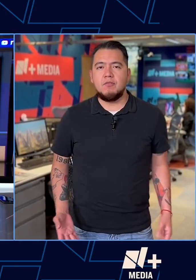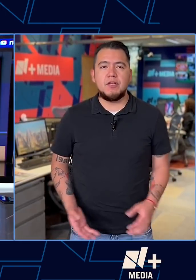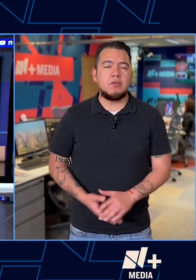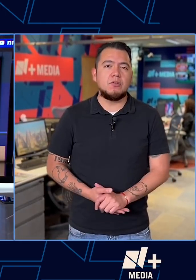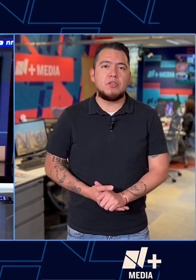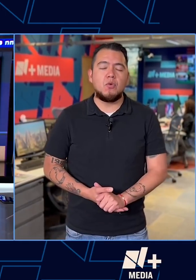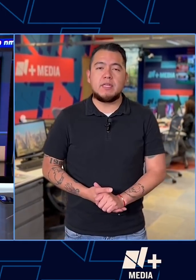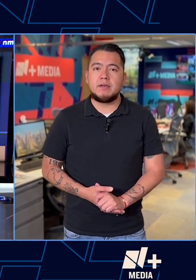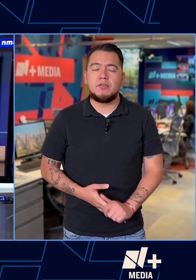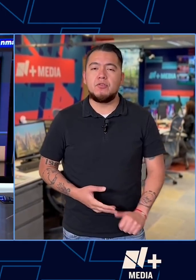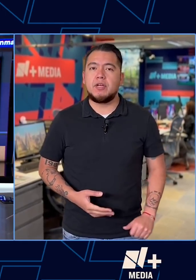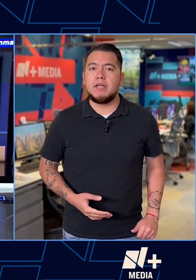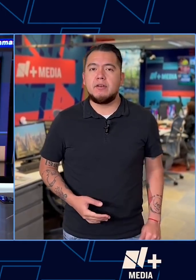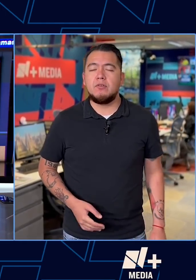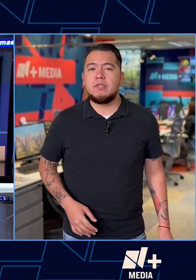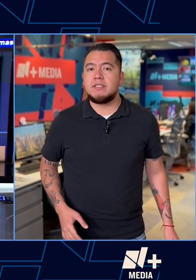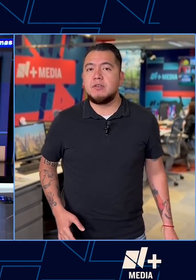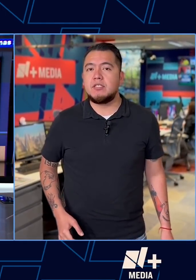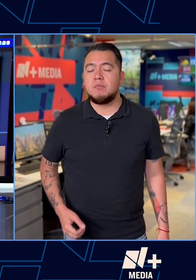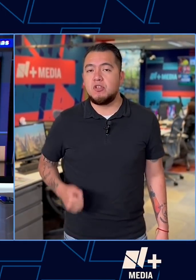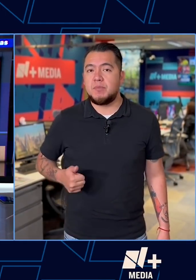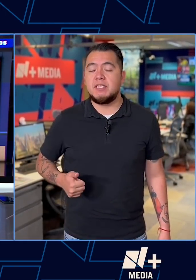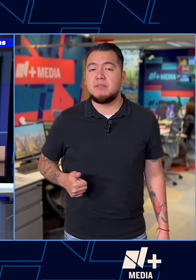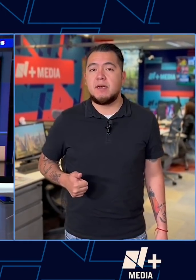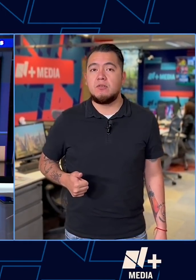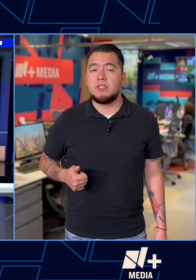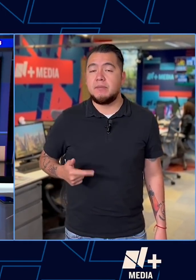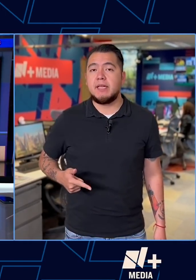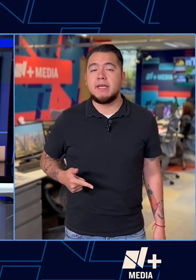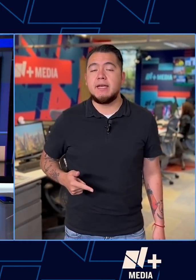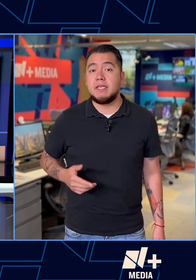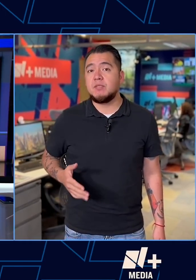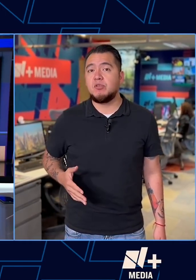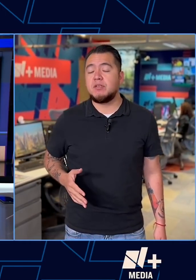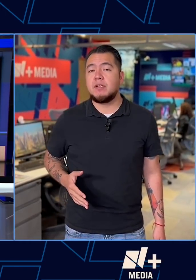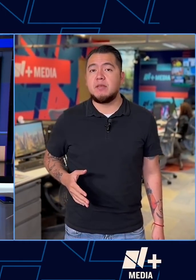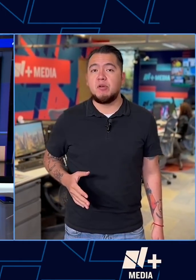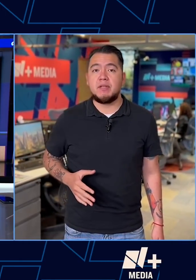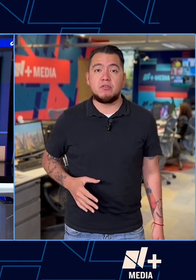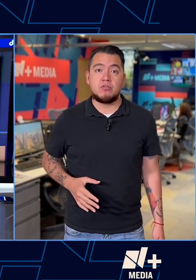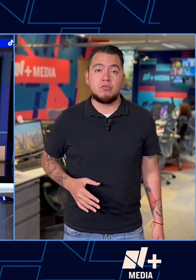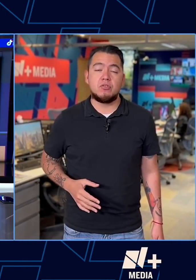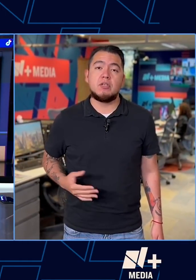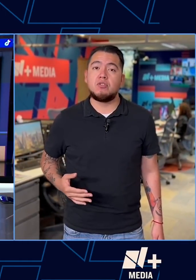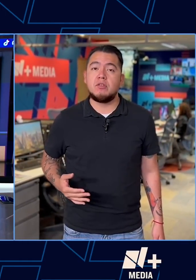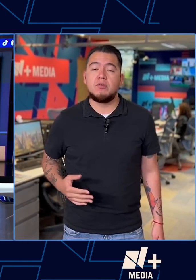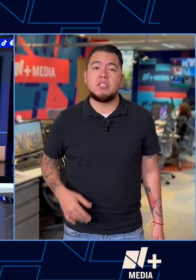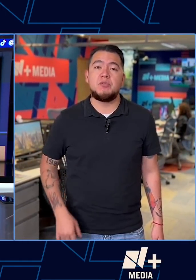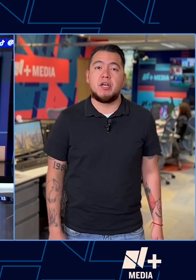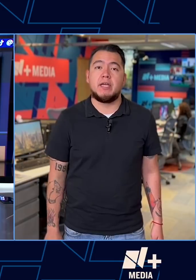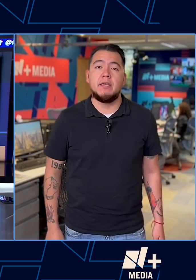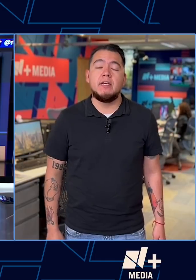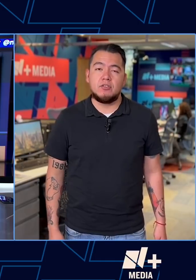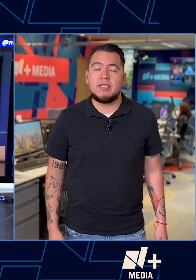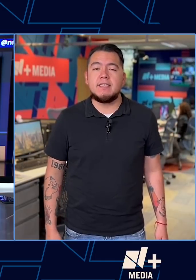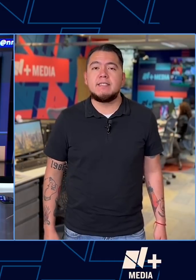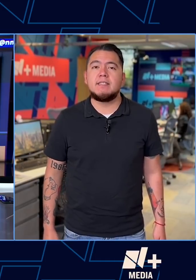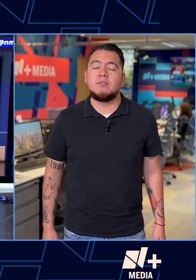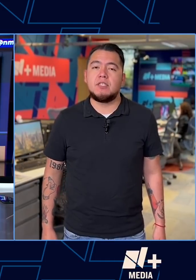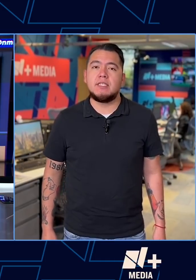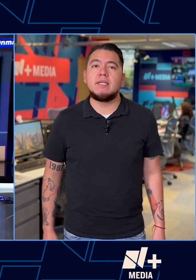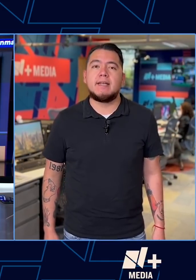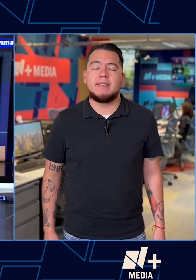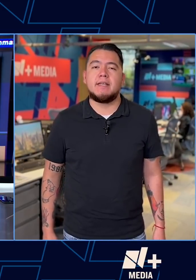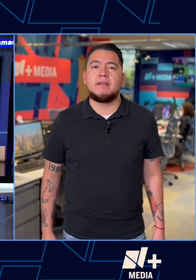Mientras el conflicto continúa en territorio ucraniano, naciones como los Países Bajos y Bélgica ya expulsaron a diplomáticos rusos acusándolos de espionaje. Los detalles de